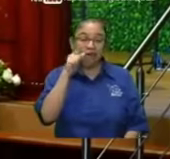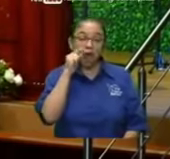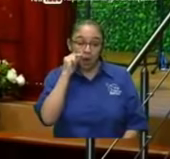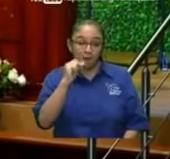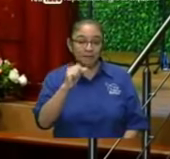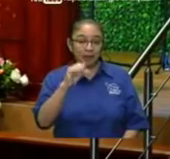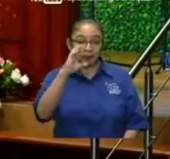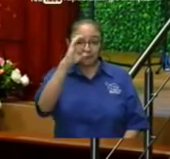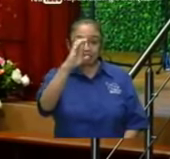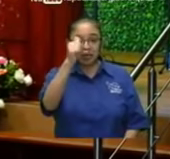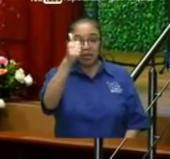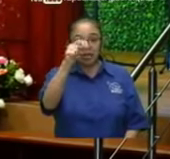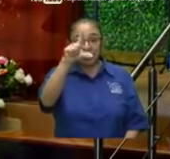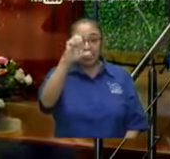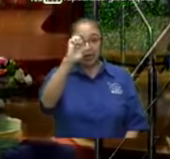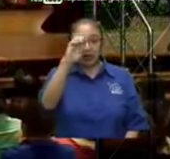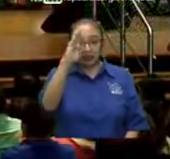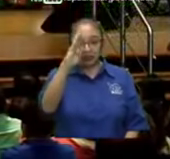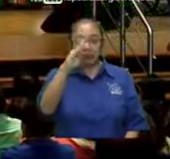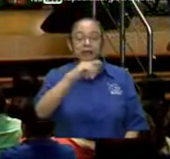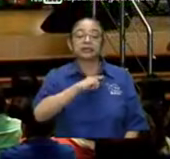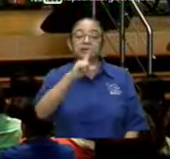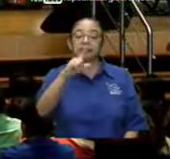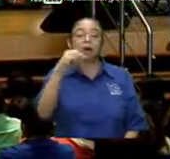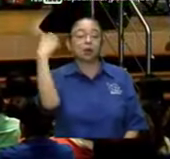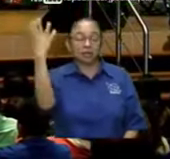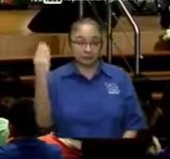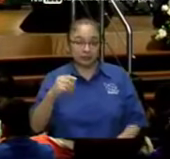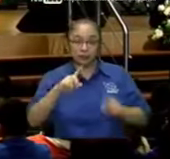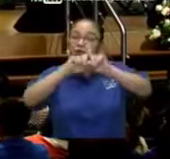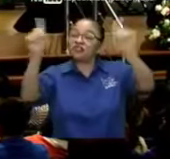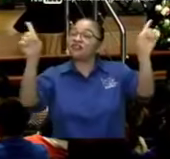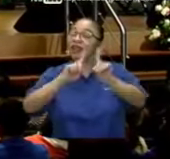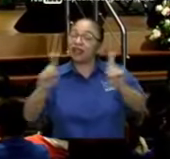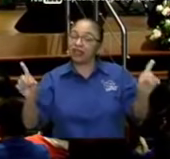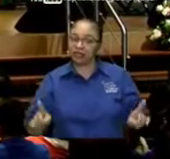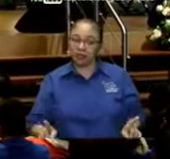espíritu diferente. Un espíritu diferente. ¿Quieres renuevo?